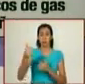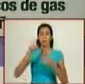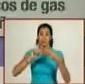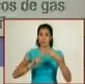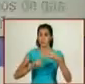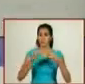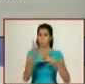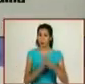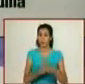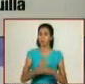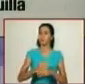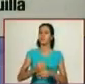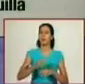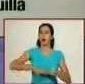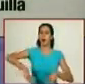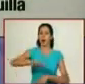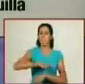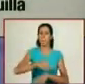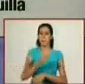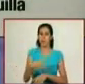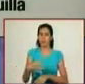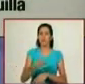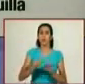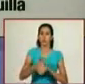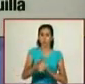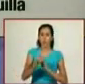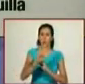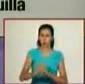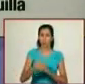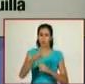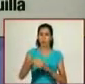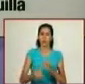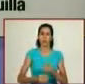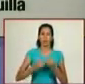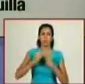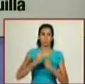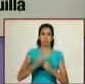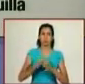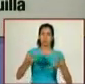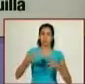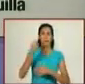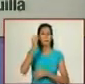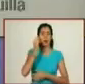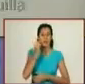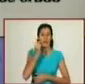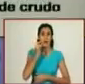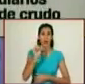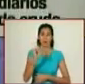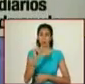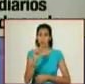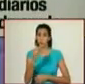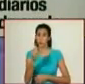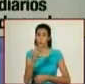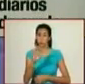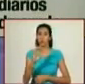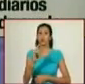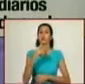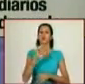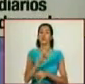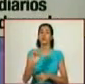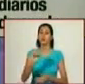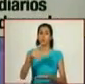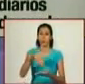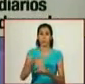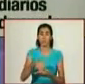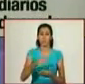tren 3, que se alimentará de los campos Blanquilla y Tortuga para integrar el complejo industrial Gran Mariscal de Ayacucho. Todos producirán 200.000 barriles diarios